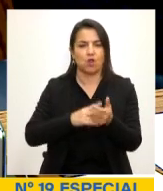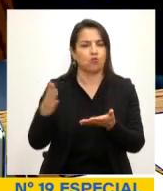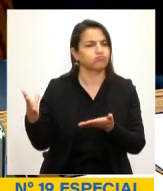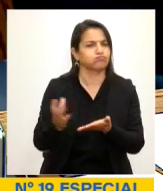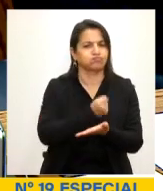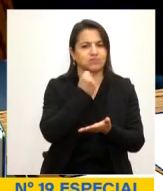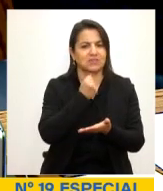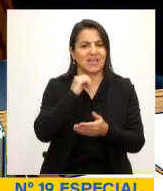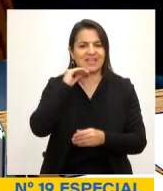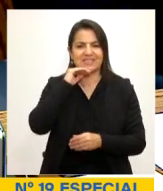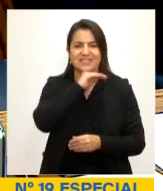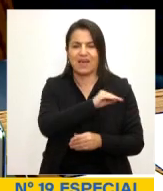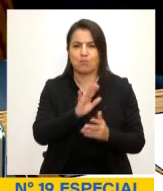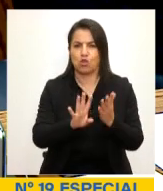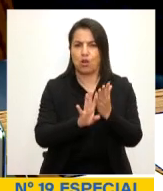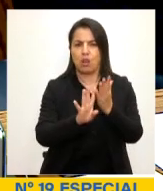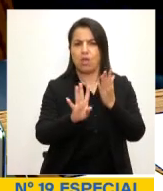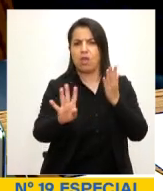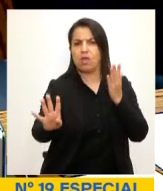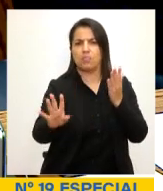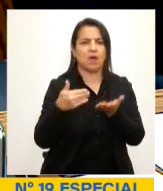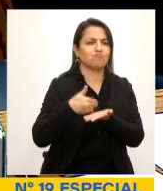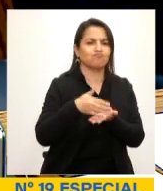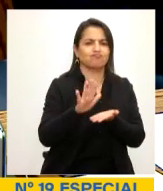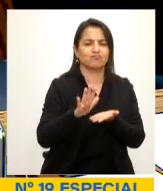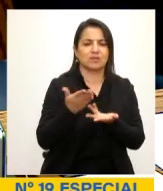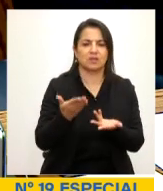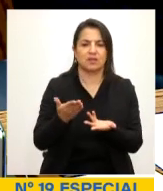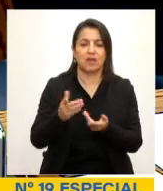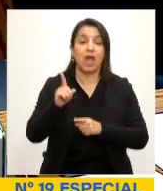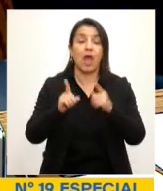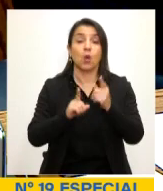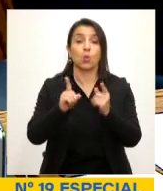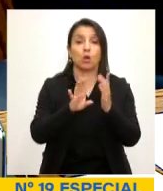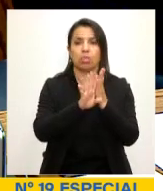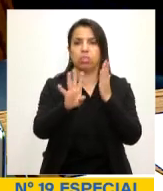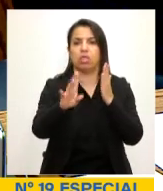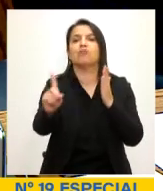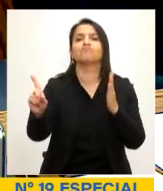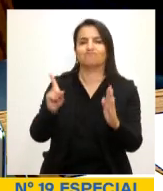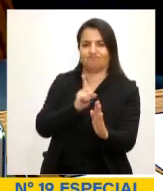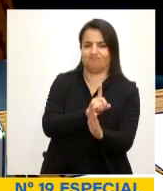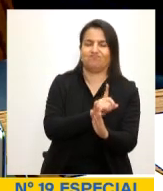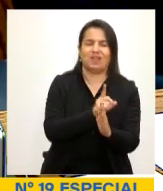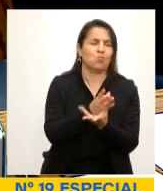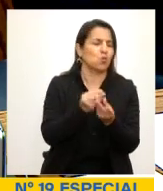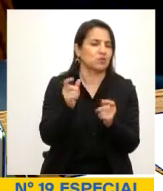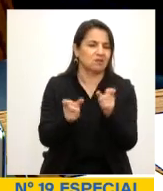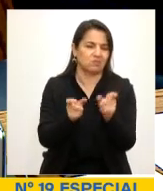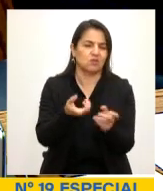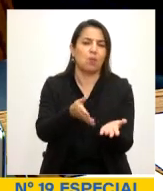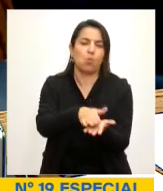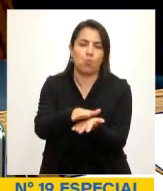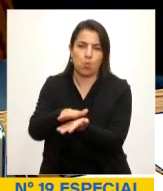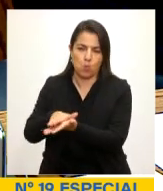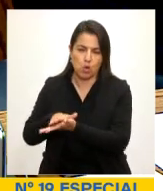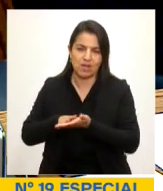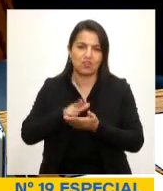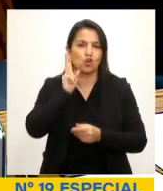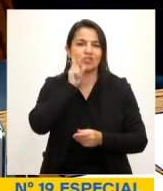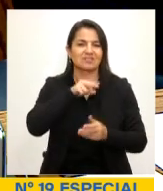obviando las lista de esperas regulares mientras uno se salta en la fila tenemos otros miles muriendo en lista de espera sin